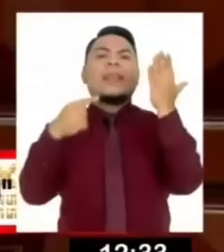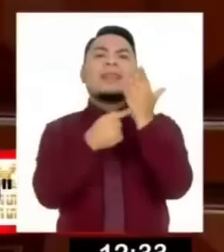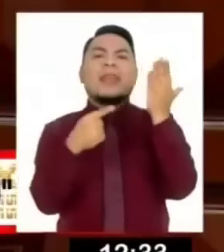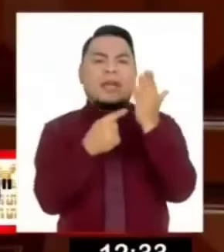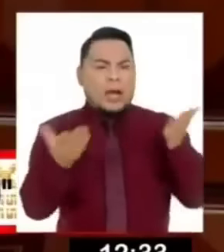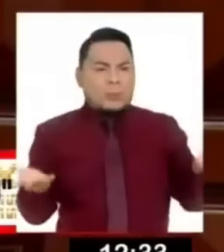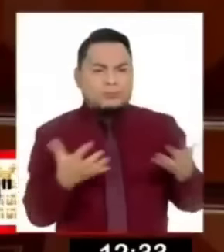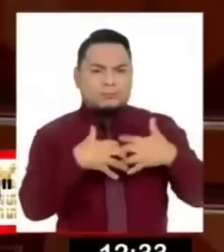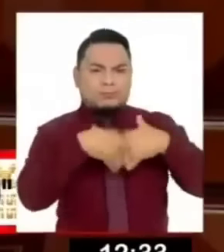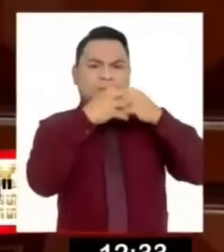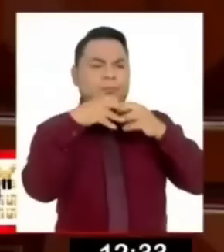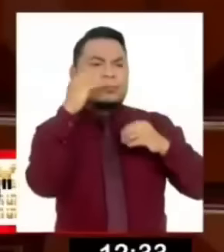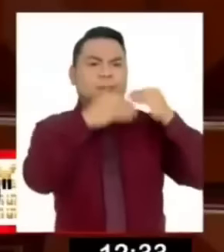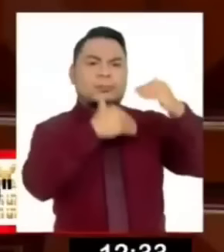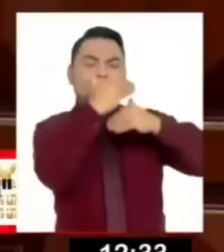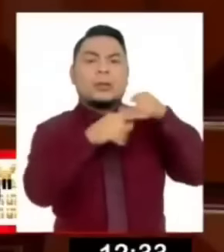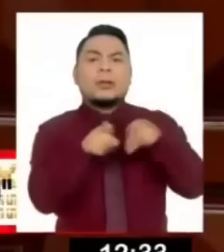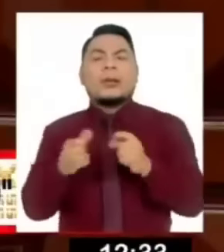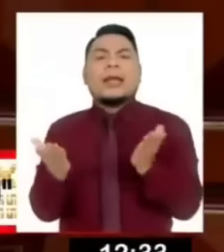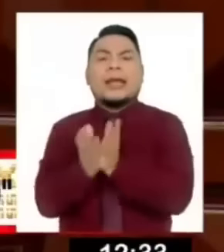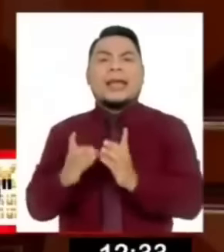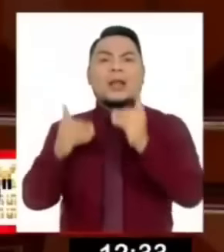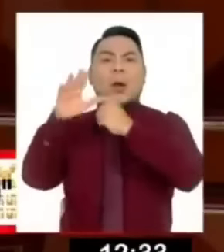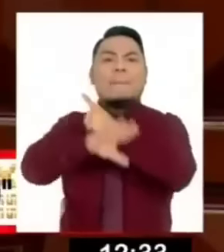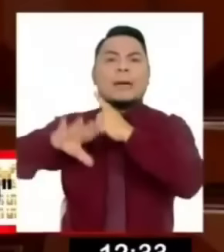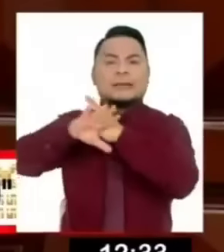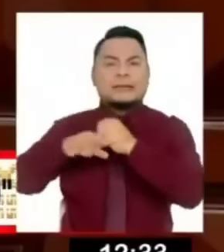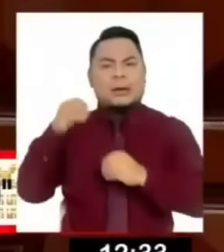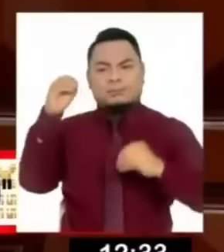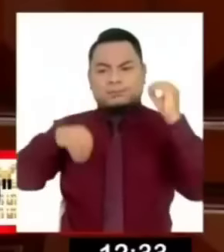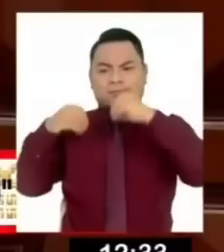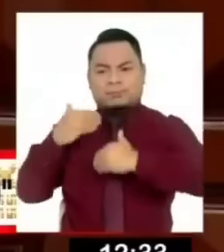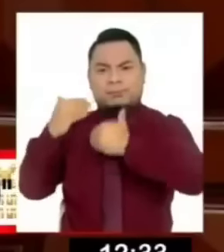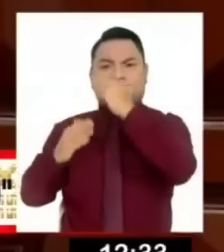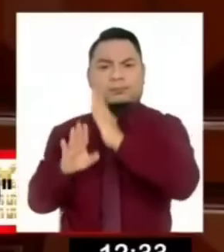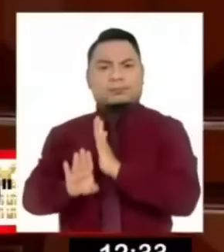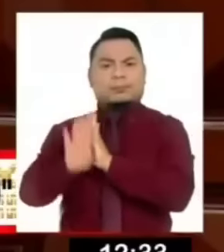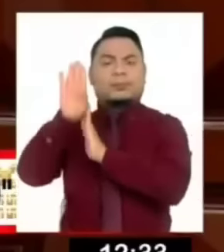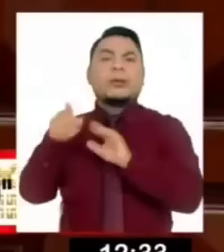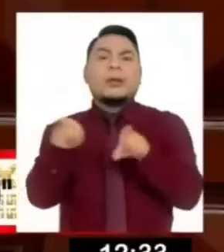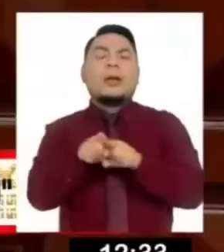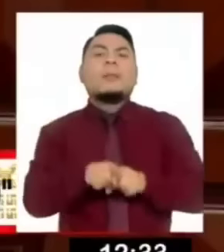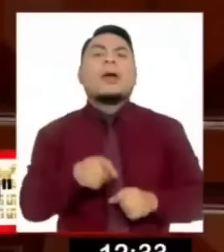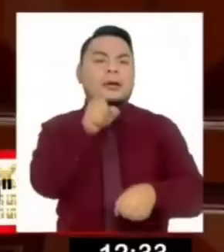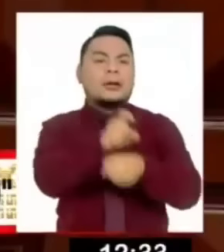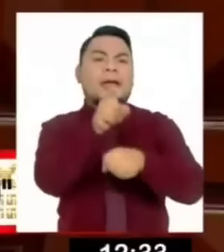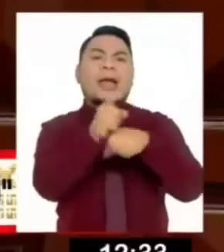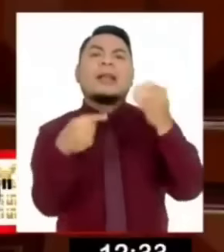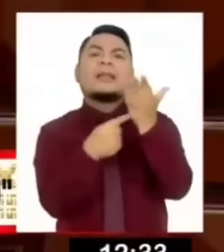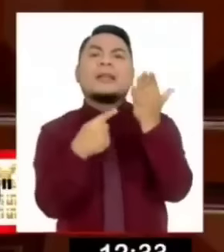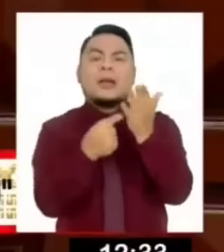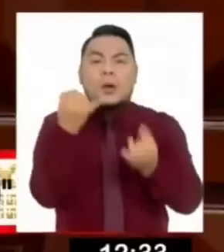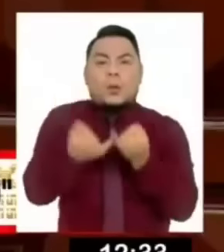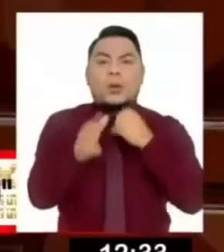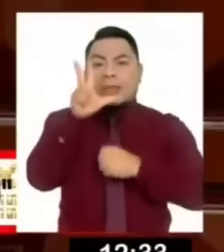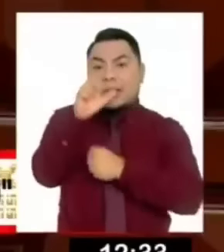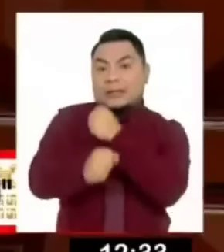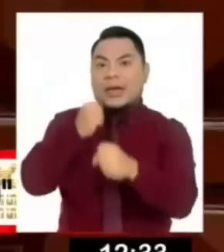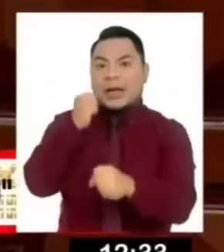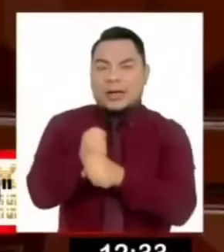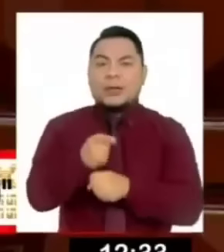técnica y en las instituciones educativas de educación básica. También la formación técnica en los estudiantes en los últimos